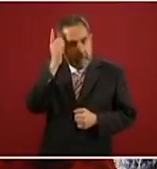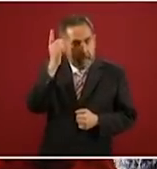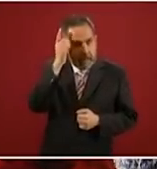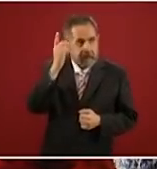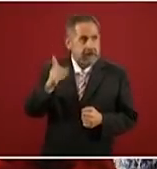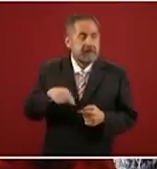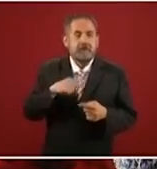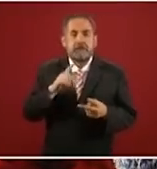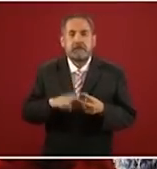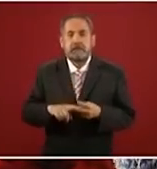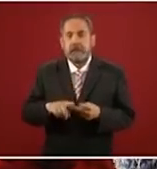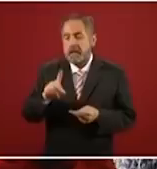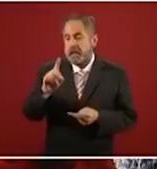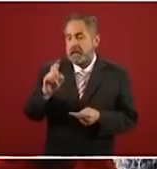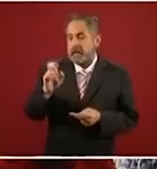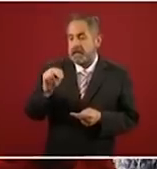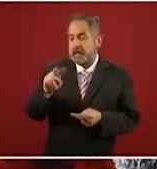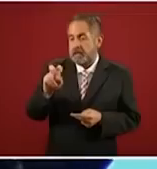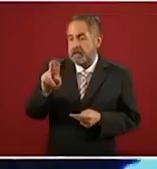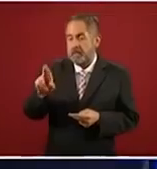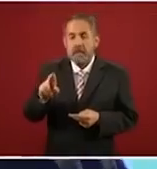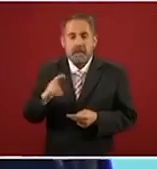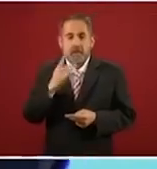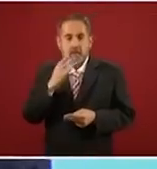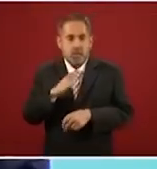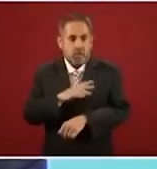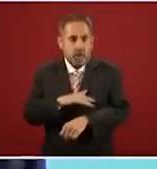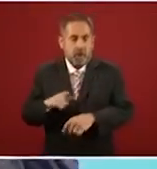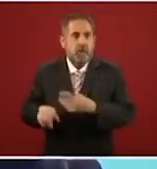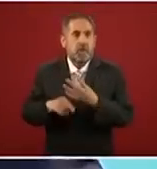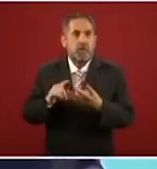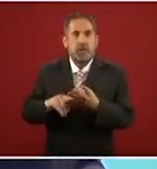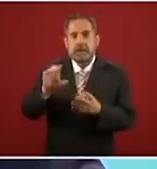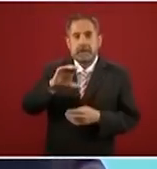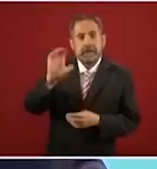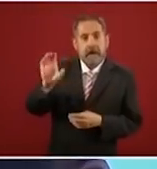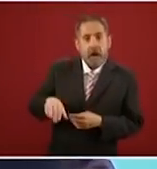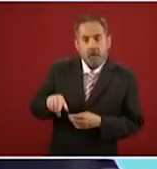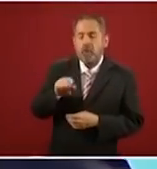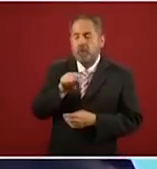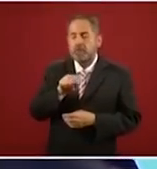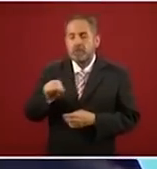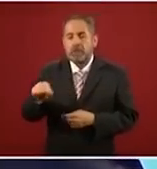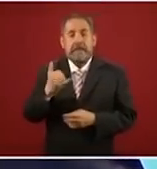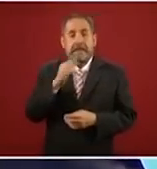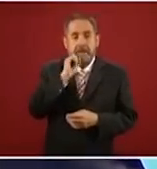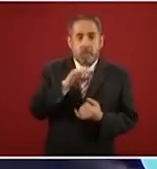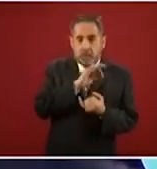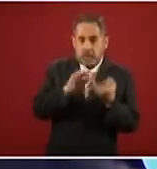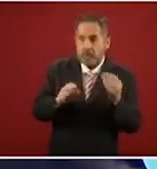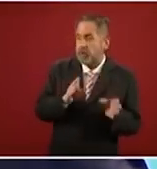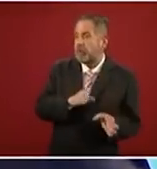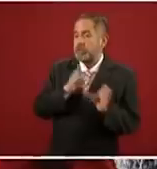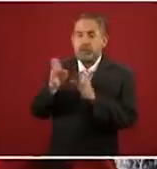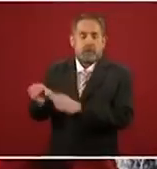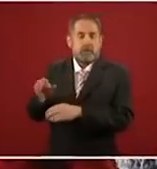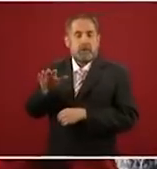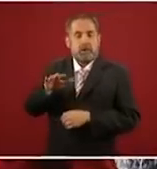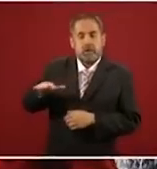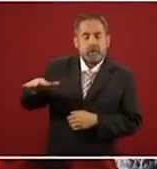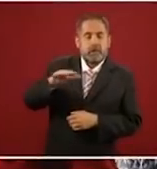ésta denver chicago y la zona del este del atlántico